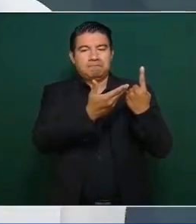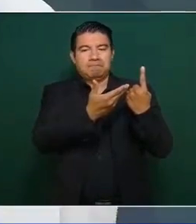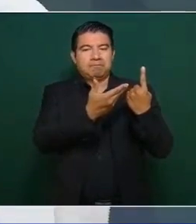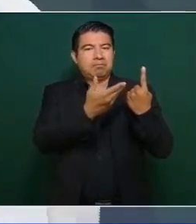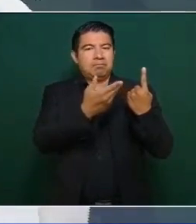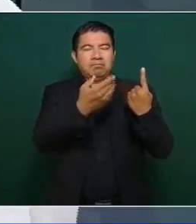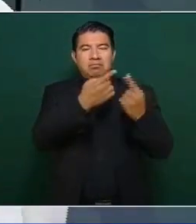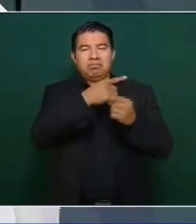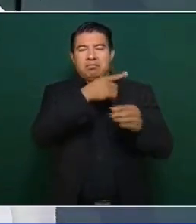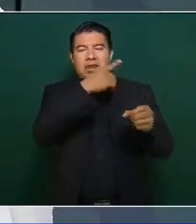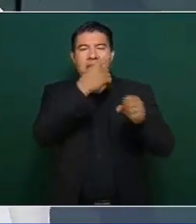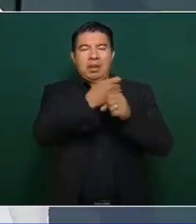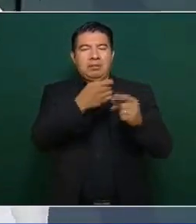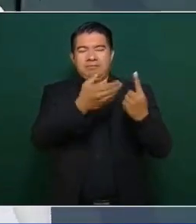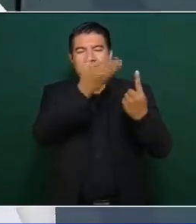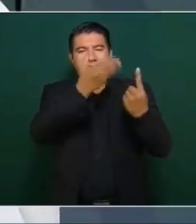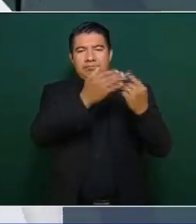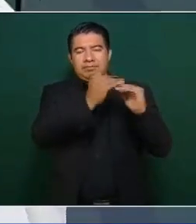mandatario